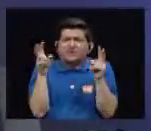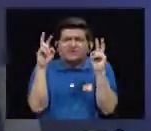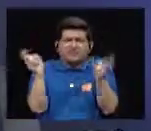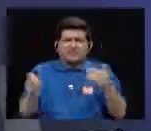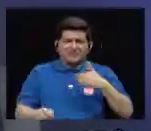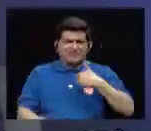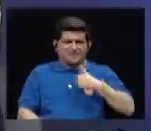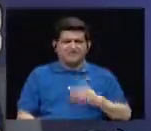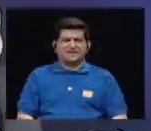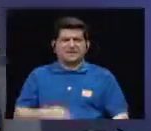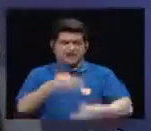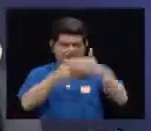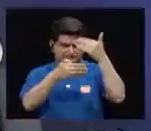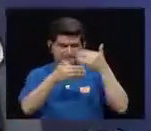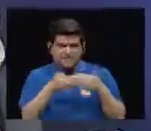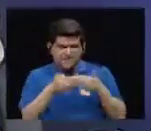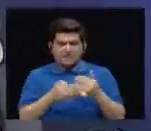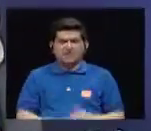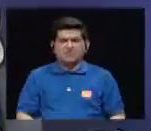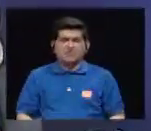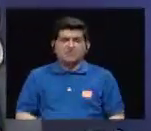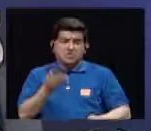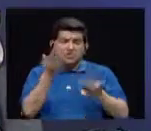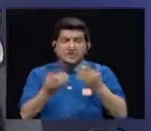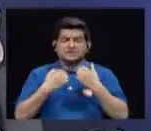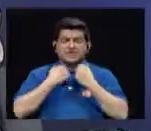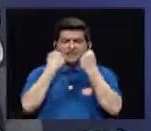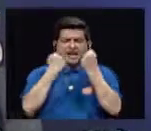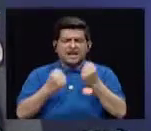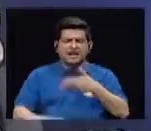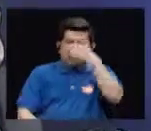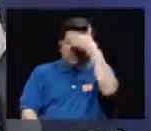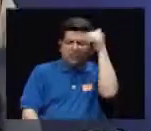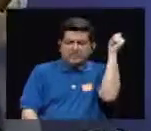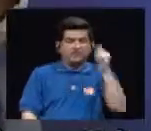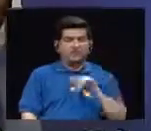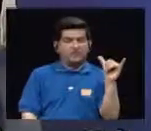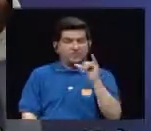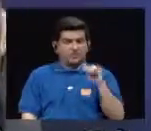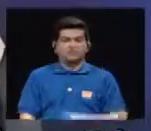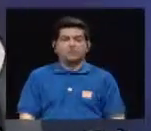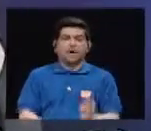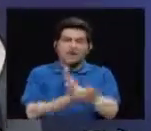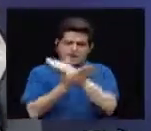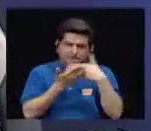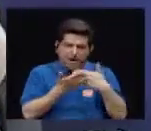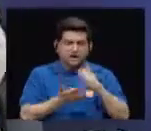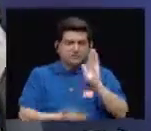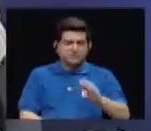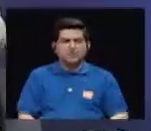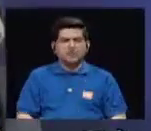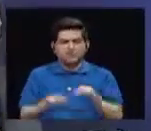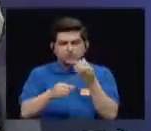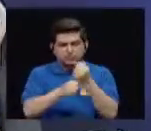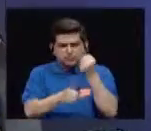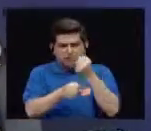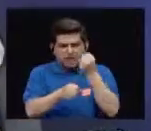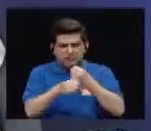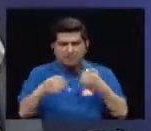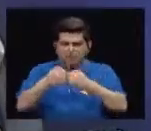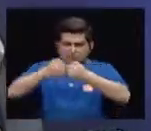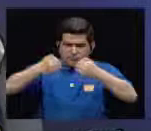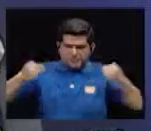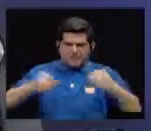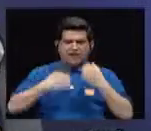tema que traíamos como antecedente del héroe olvidado, y también parte de su producción